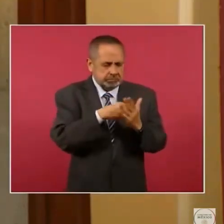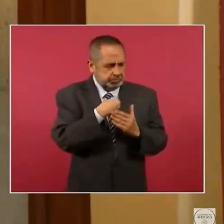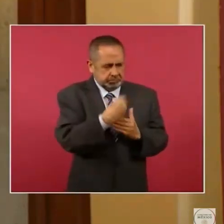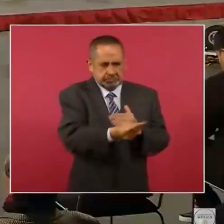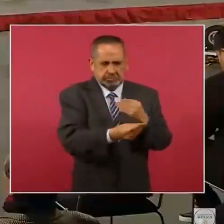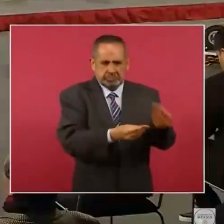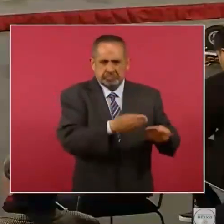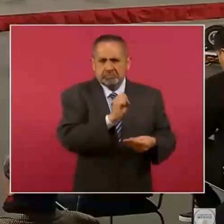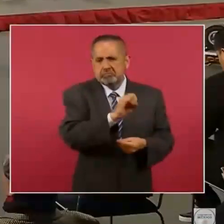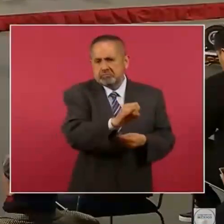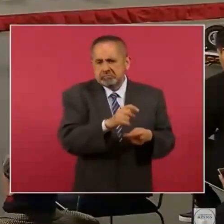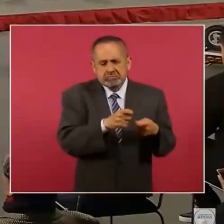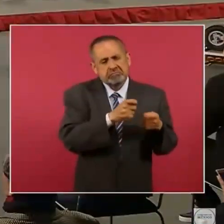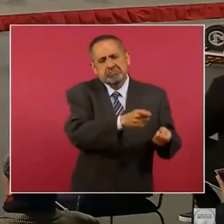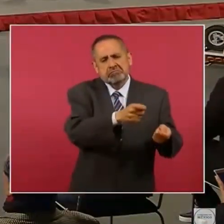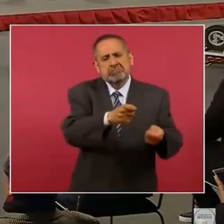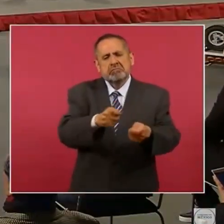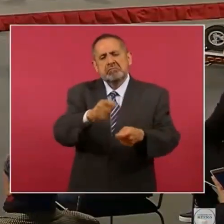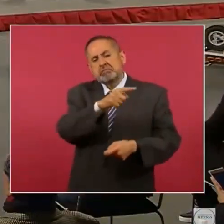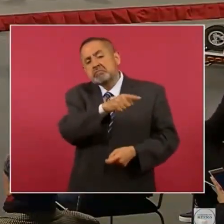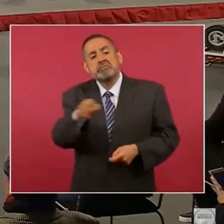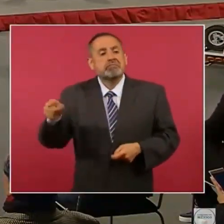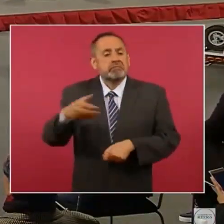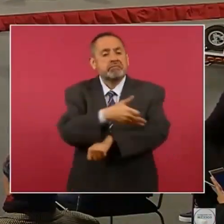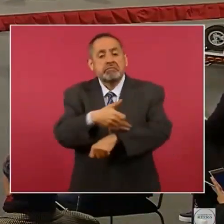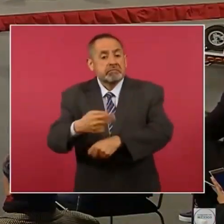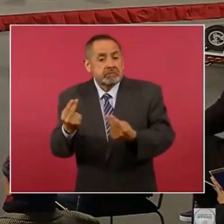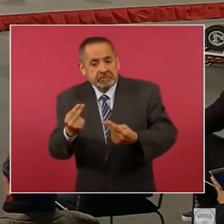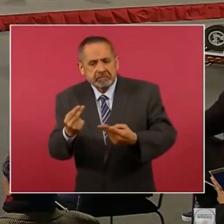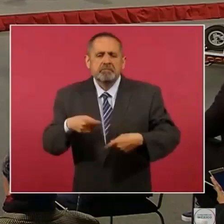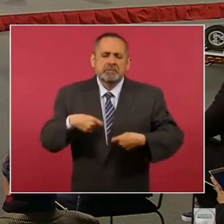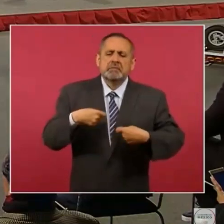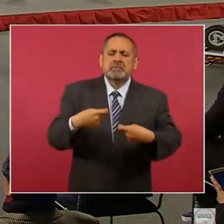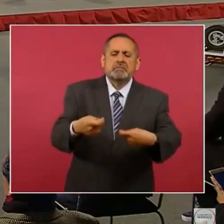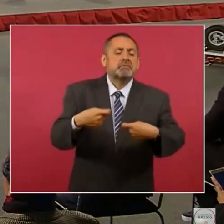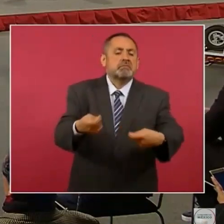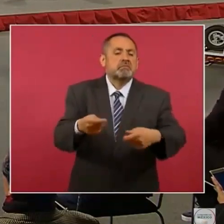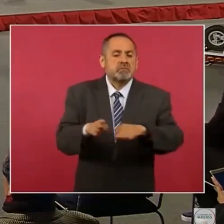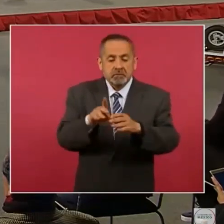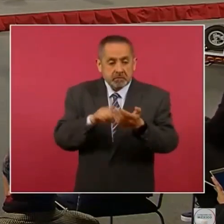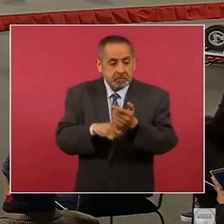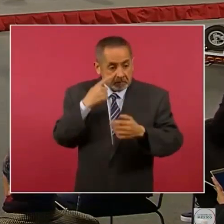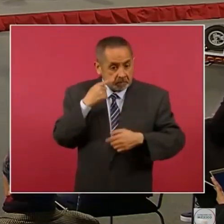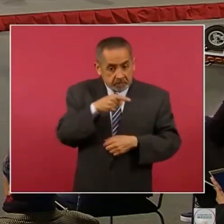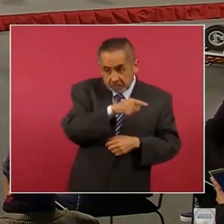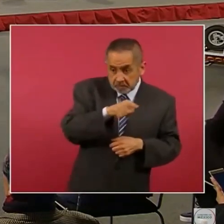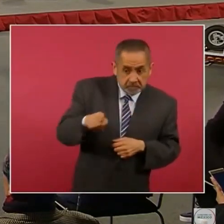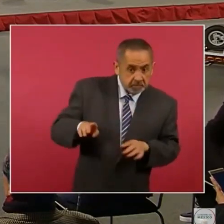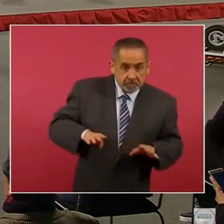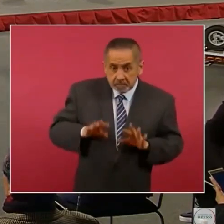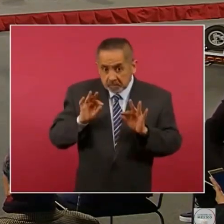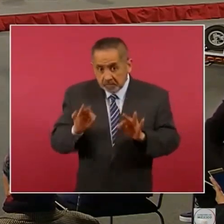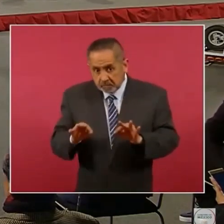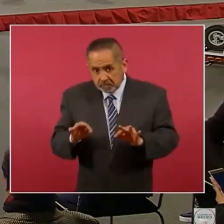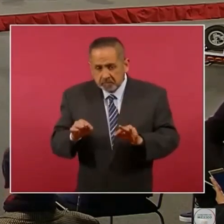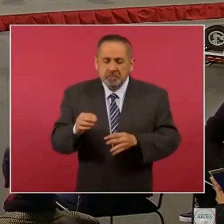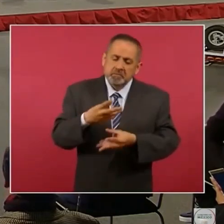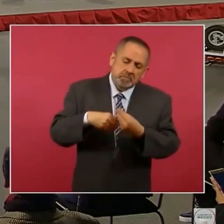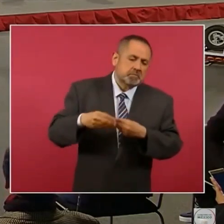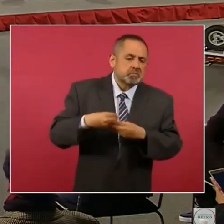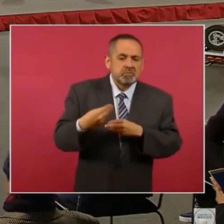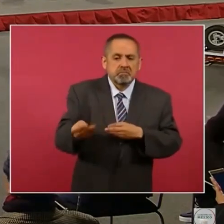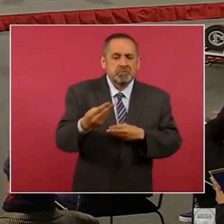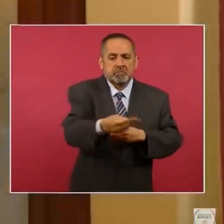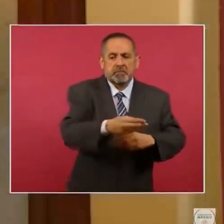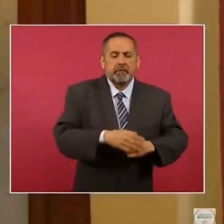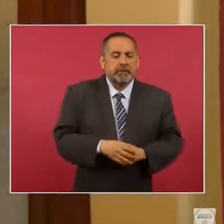pueda darla a las familias que más lo necesitan, aquellas que estén en condición de ser recuperadas. Finalmente,